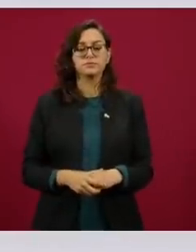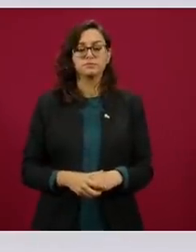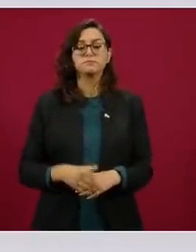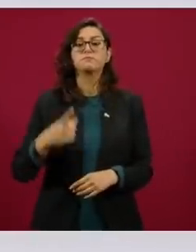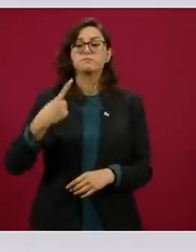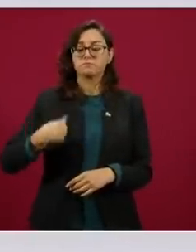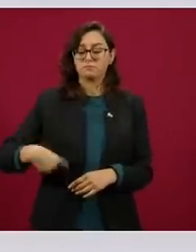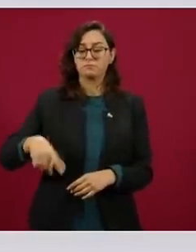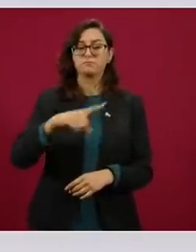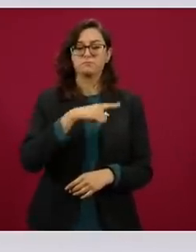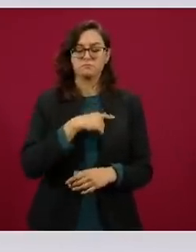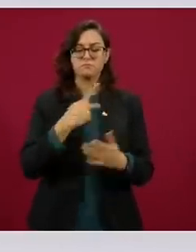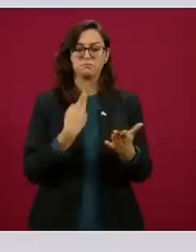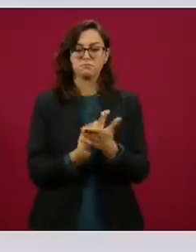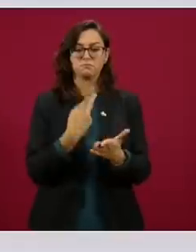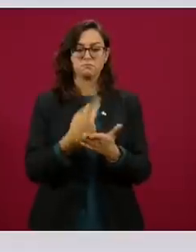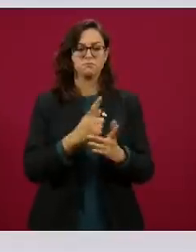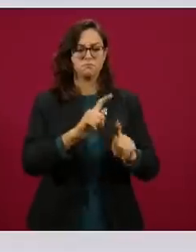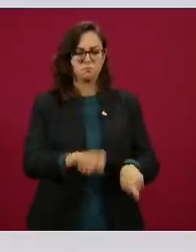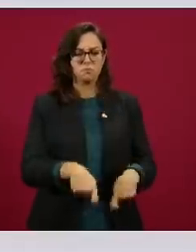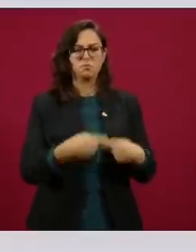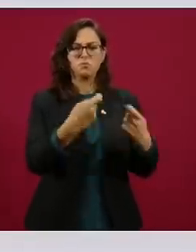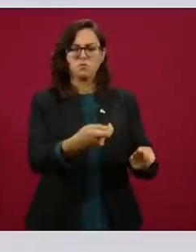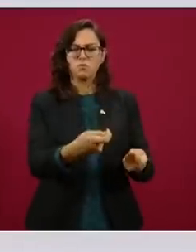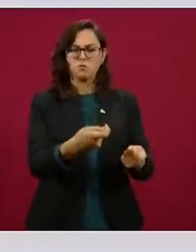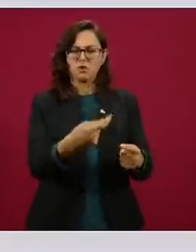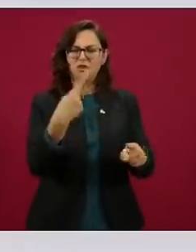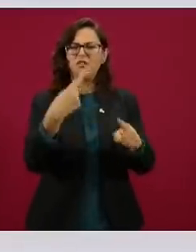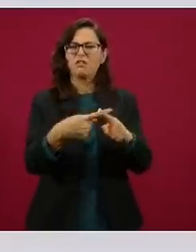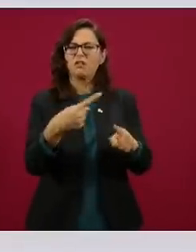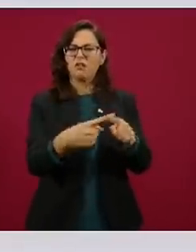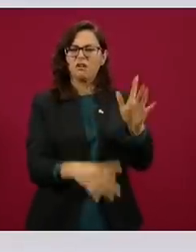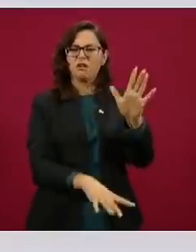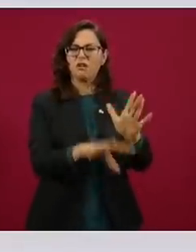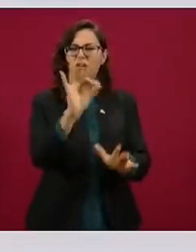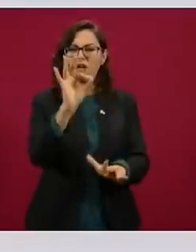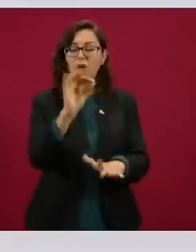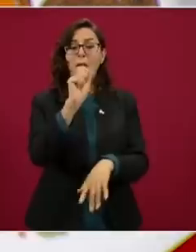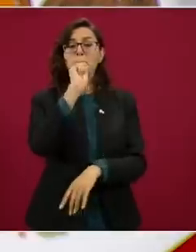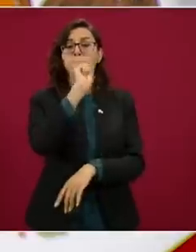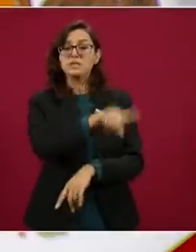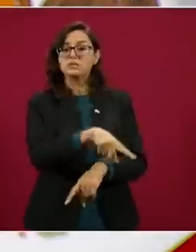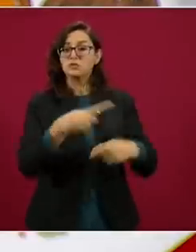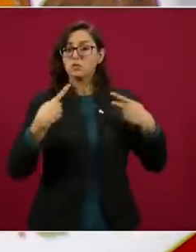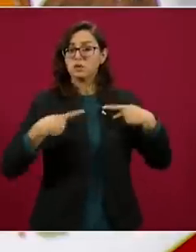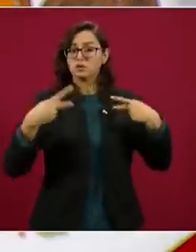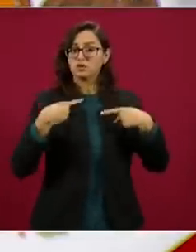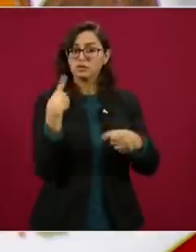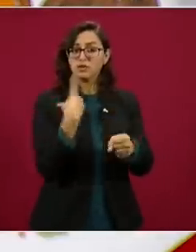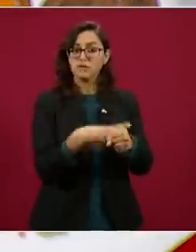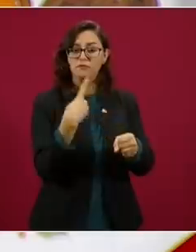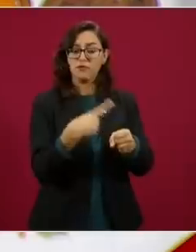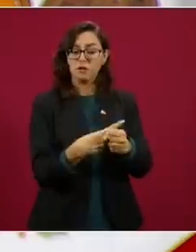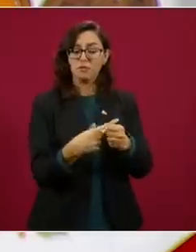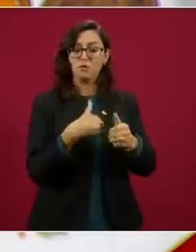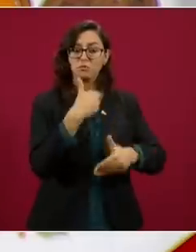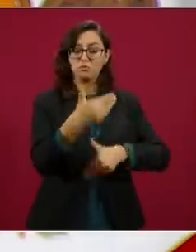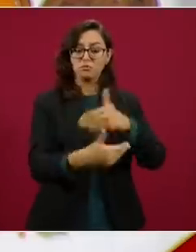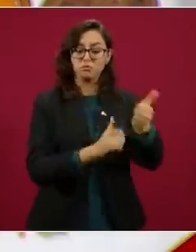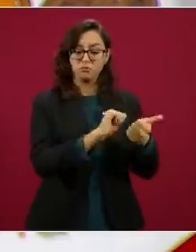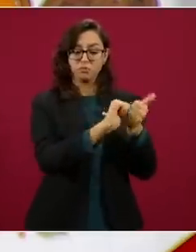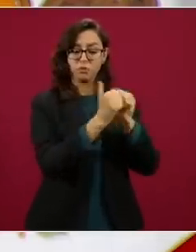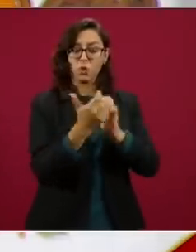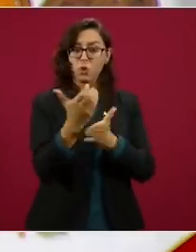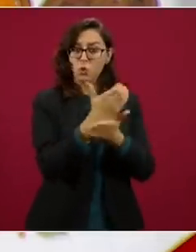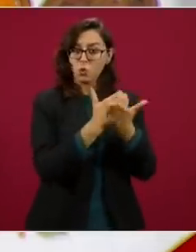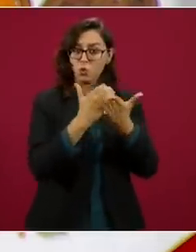postulación de pacientes dados de alta de esta enfermedad así como del personal